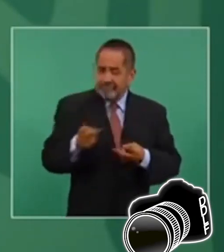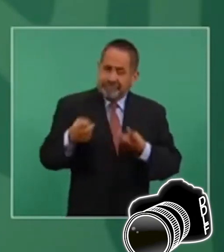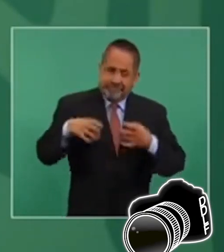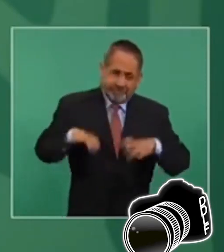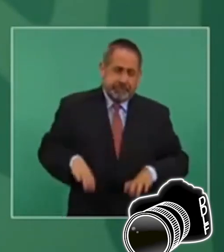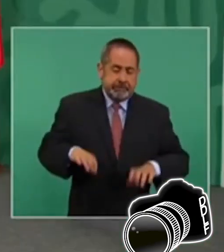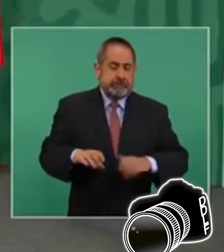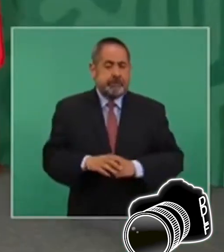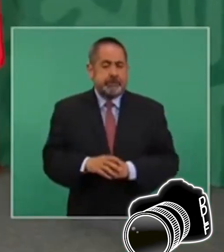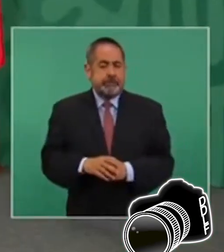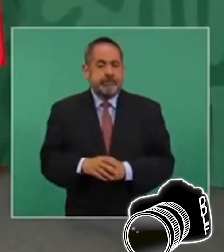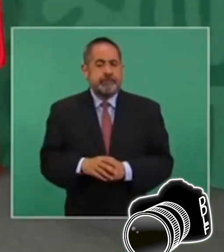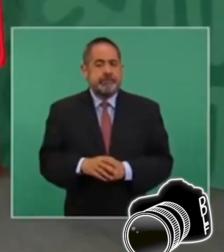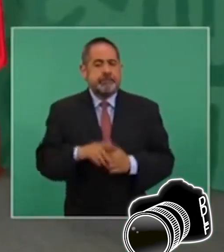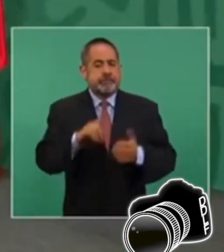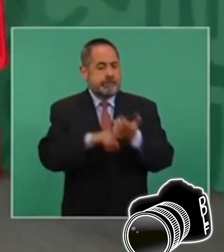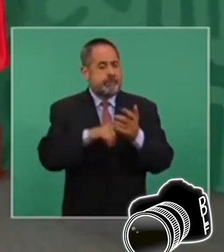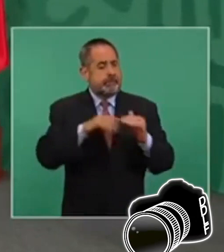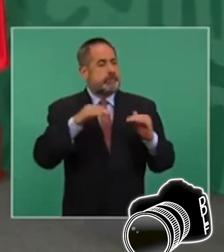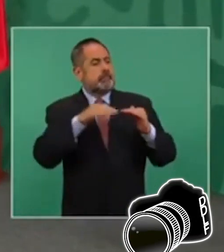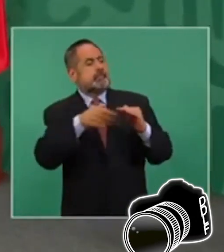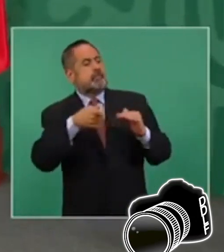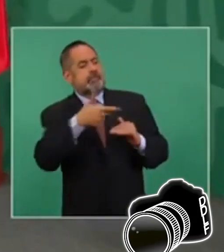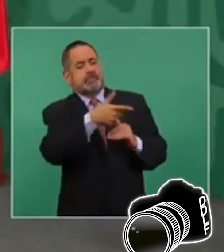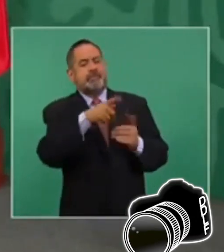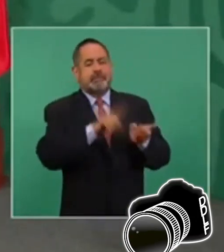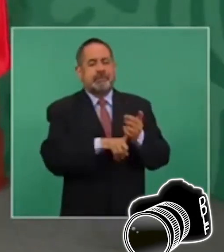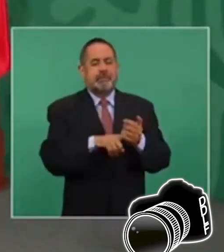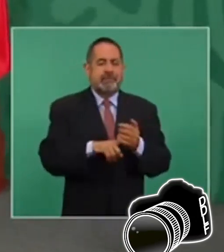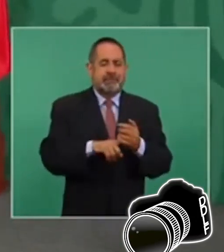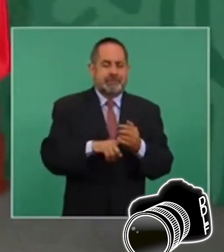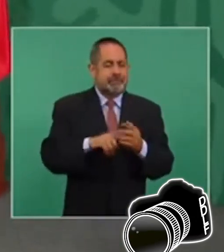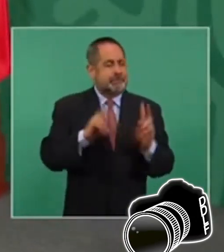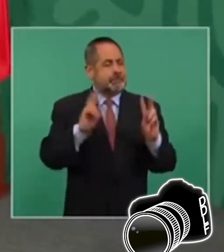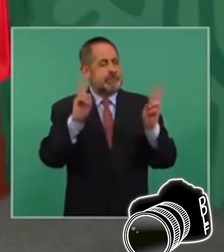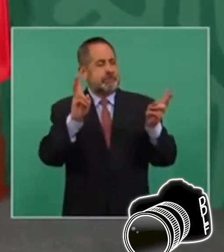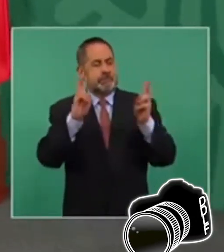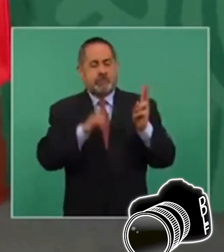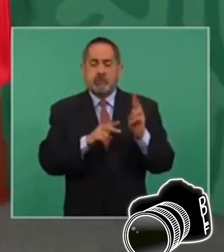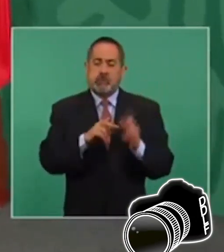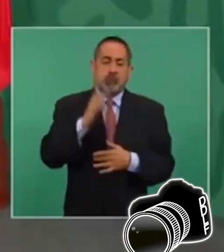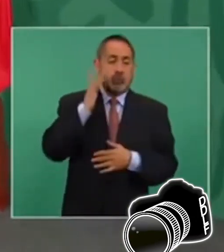arriba de los que yo llamo delincuentes de cuello blanco